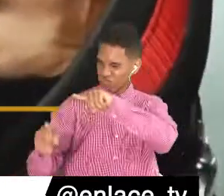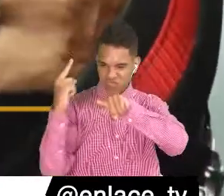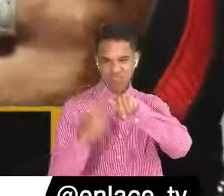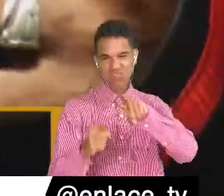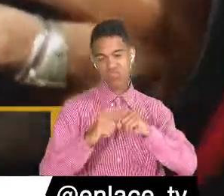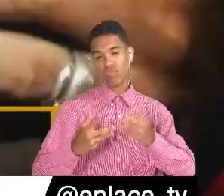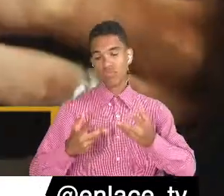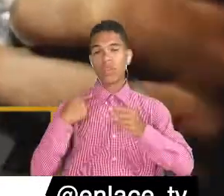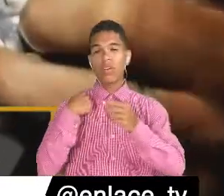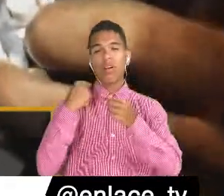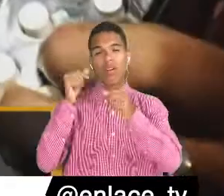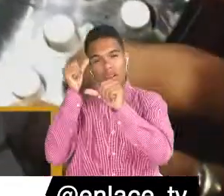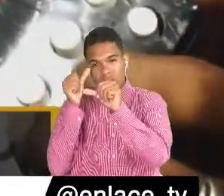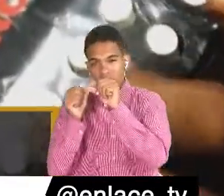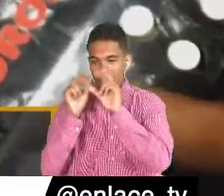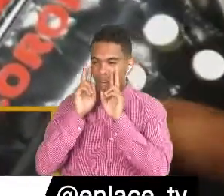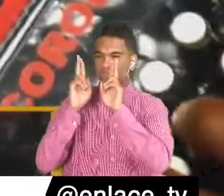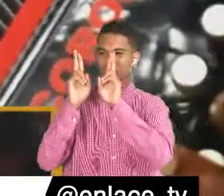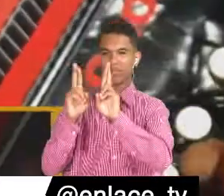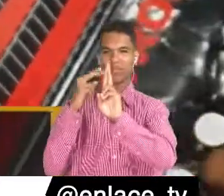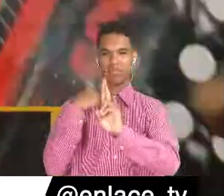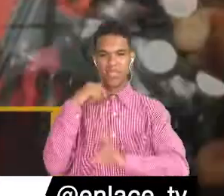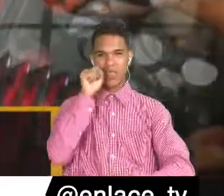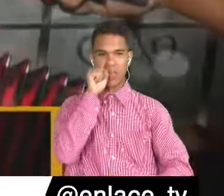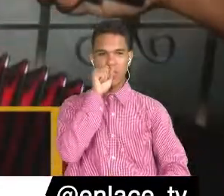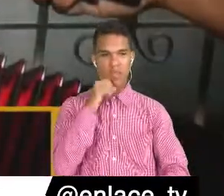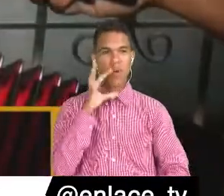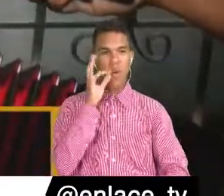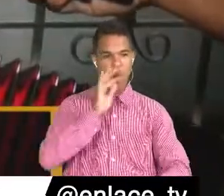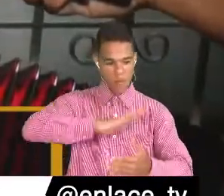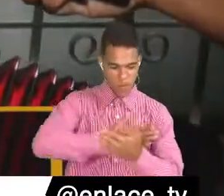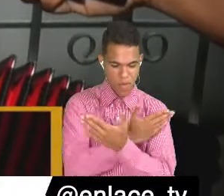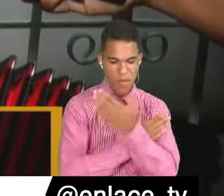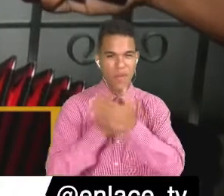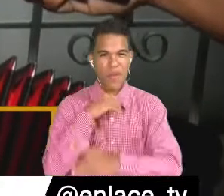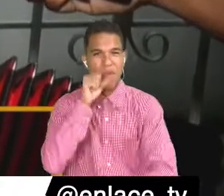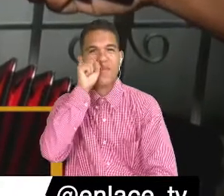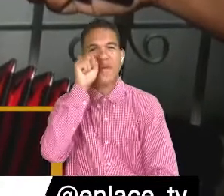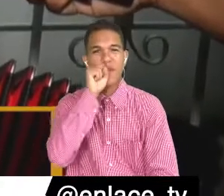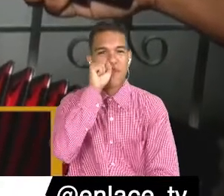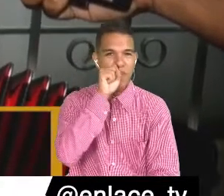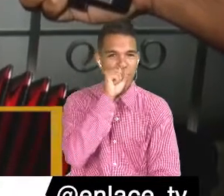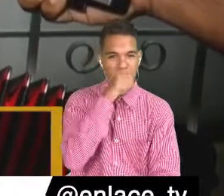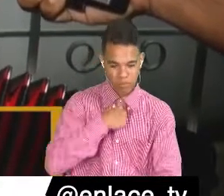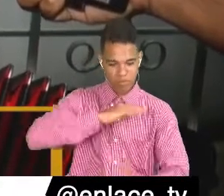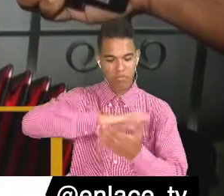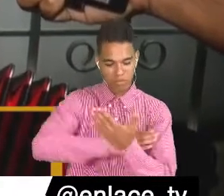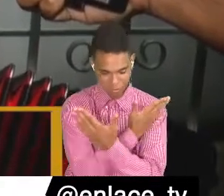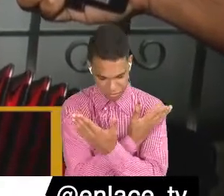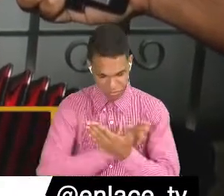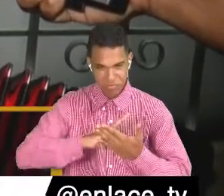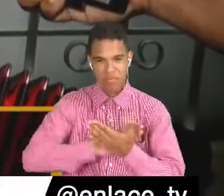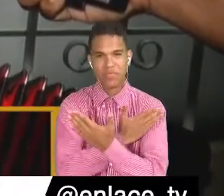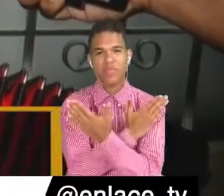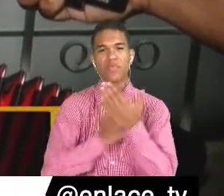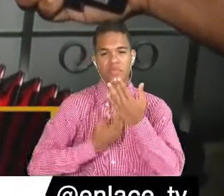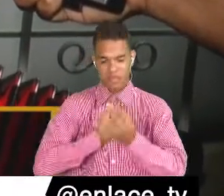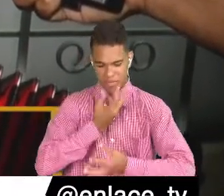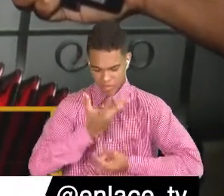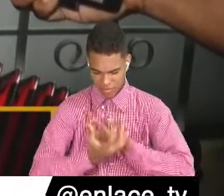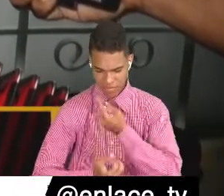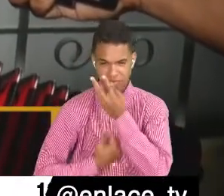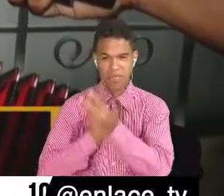la ciudad, el Poli se inspiró y le compuso esta canción. Barranca Bermeja, te canto aquí esta canción. Te canto por vez